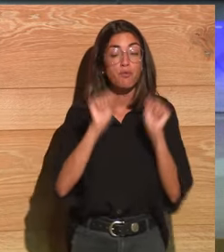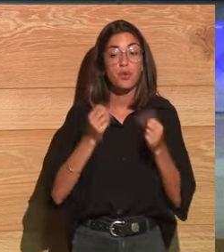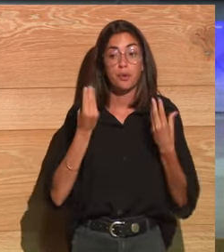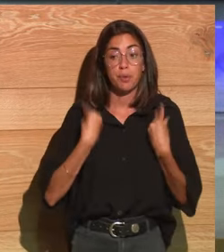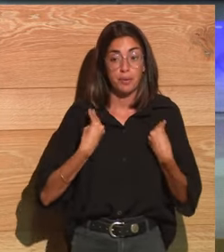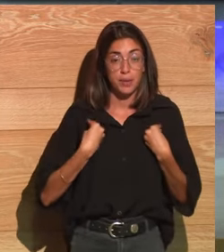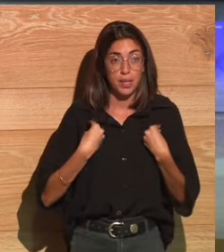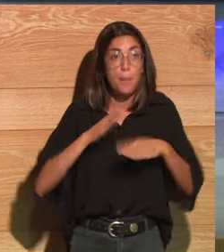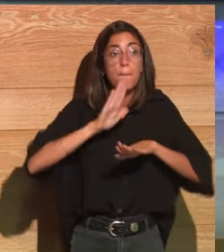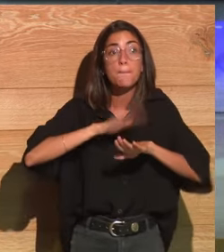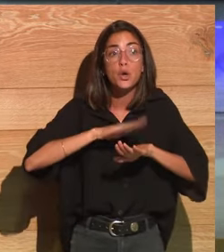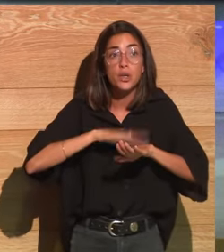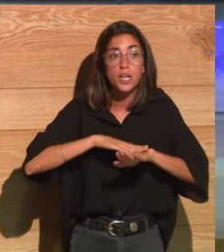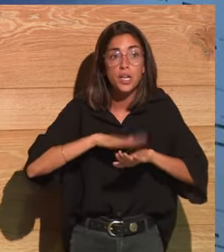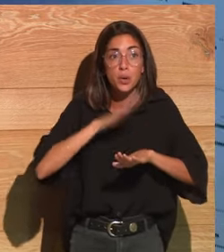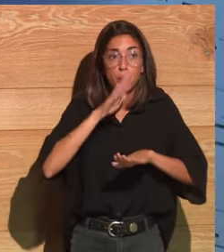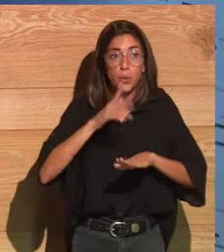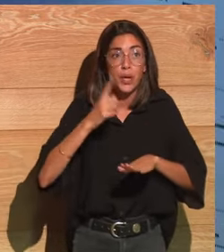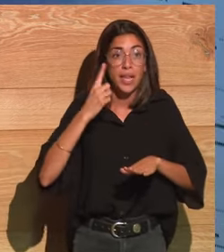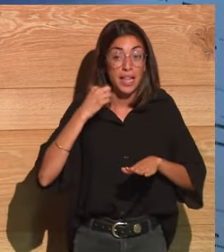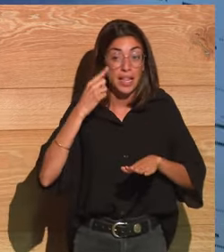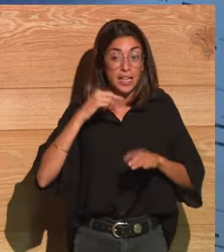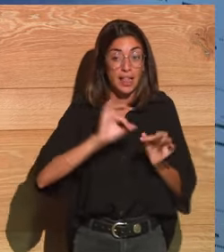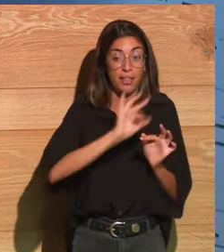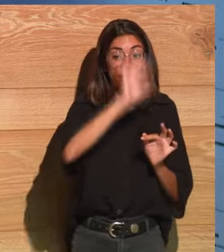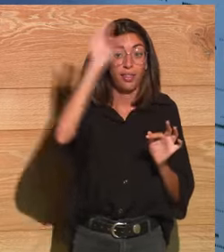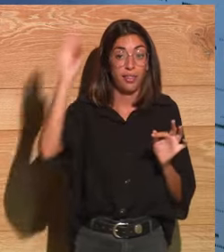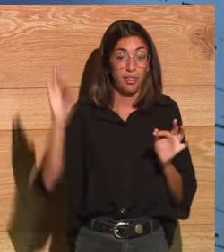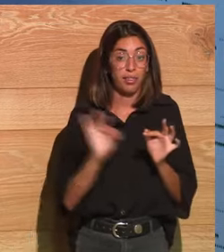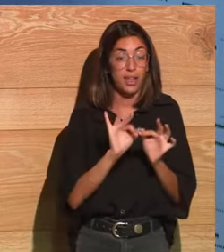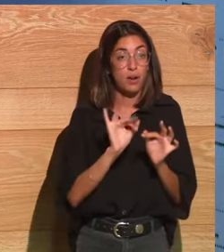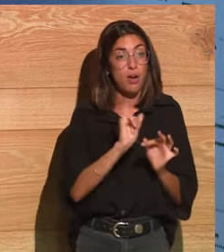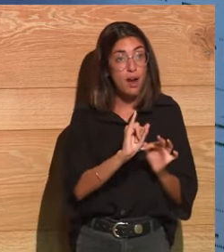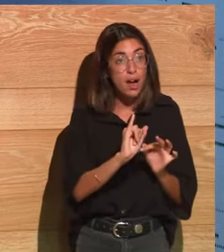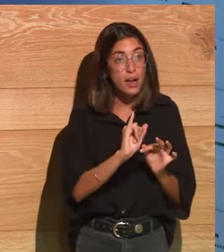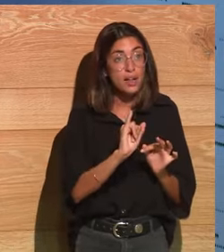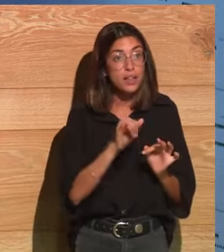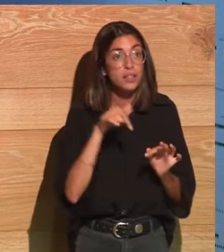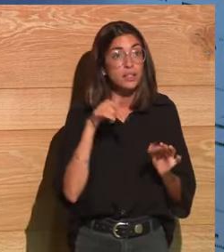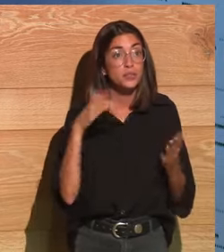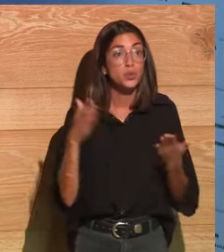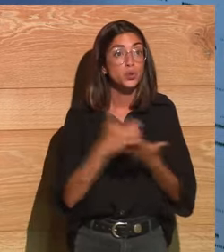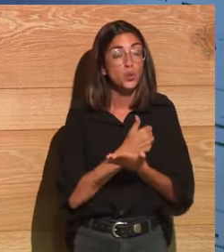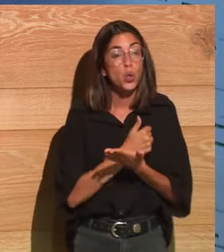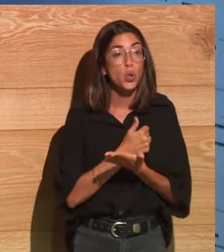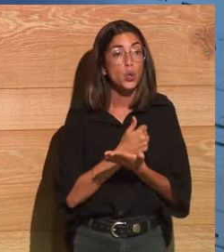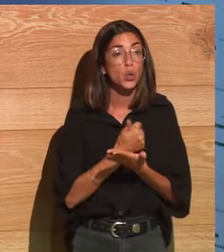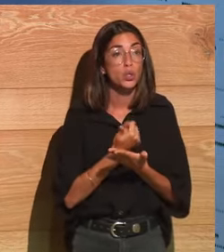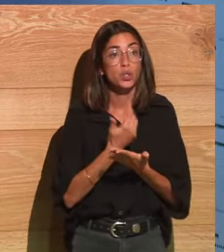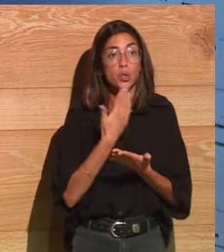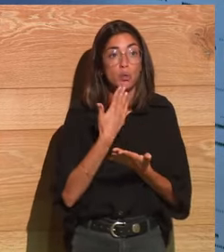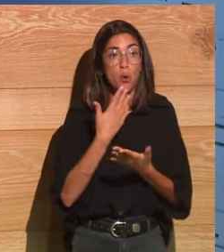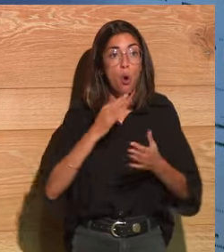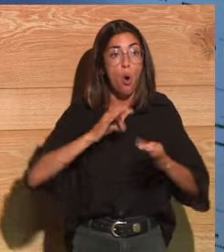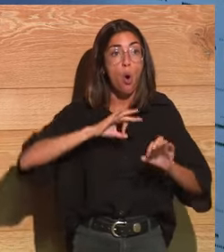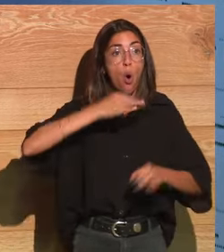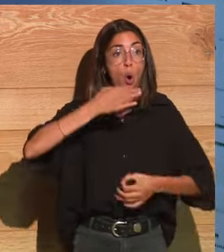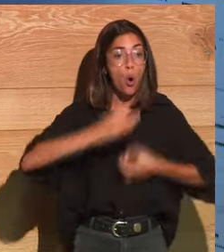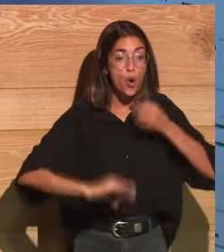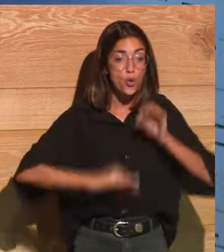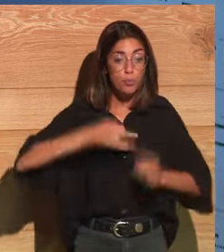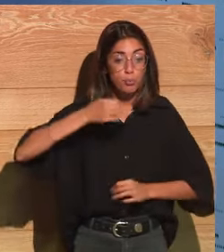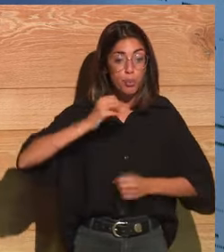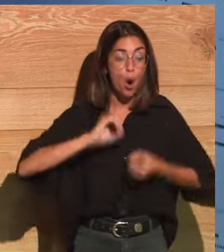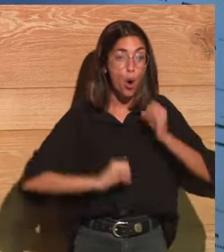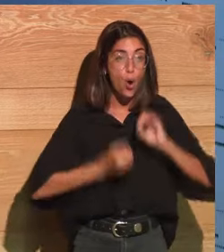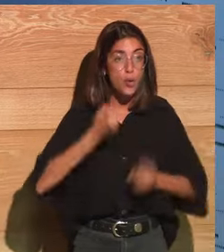Realmente, cuando una mujer tiene un ciclo menstrual, es todo pues un cambio hormonal determinado, cambian las